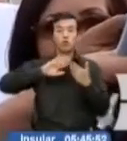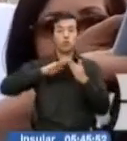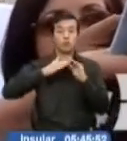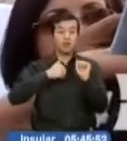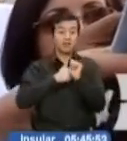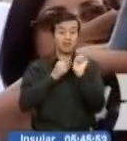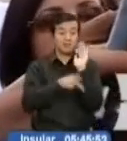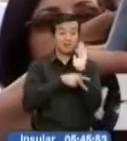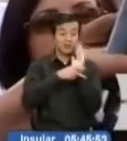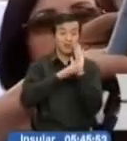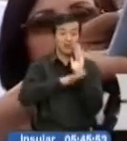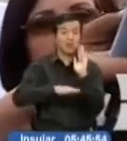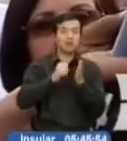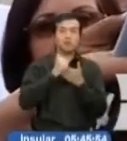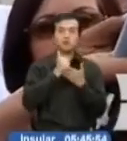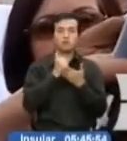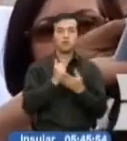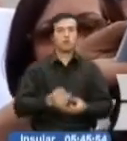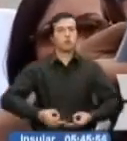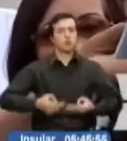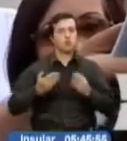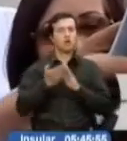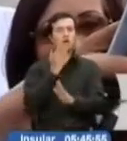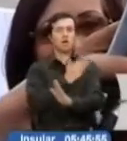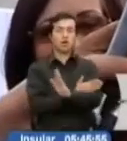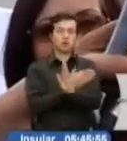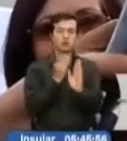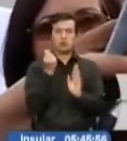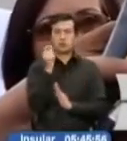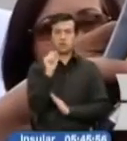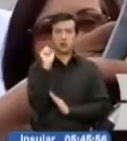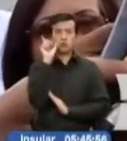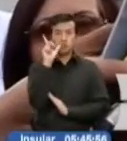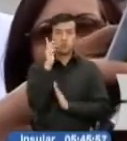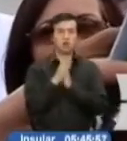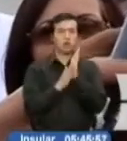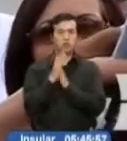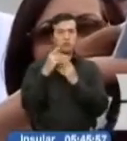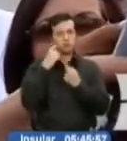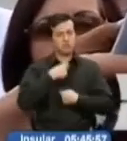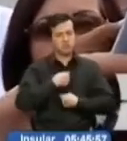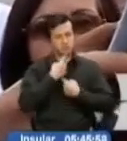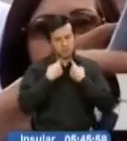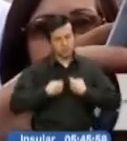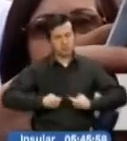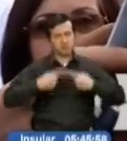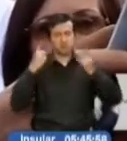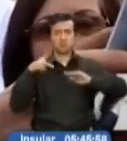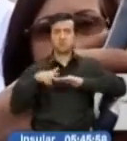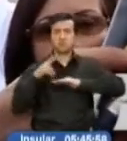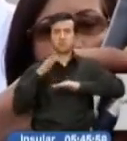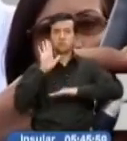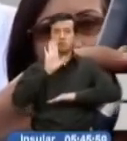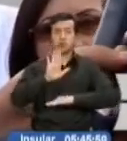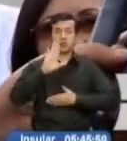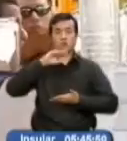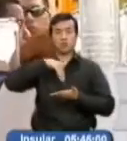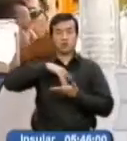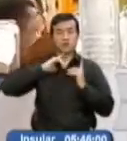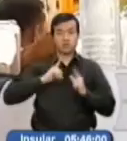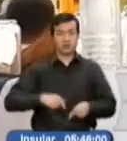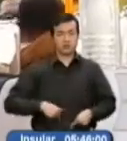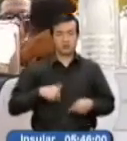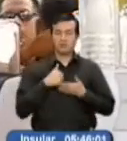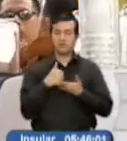comunidades. Hemos sabido aprovechar los buenos precios del petróleo y gracias a eso podemos el día de hoy inaugurar este centro de salud en beneficio de la comunidad.